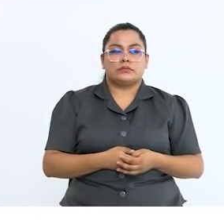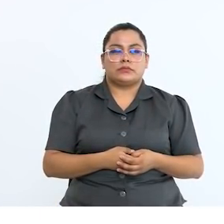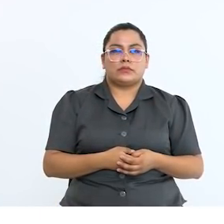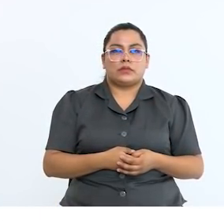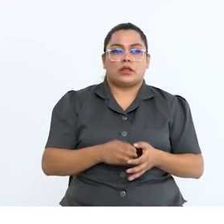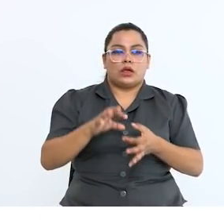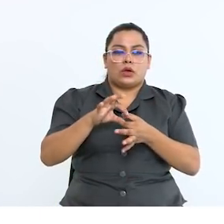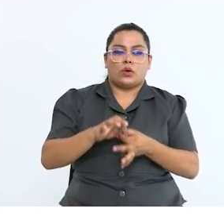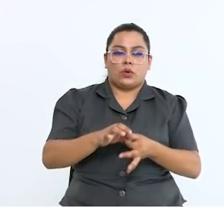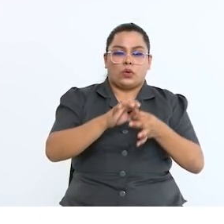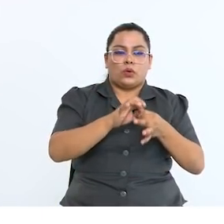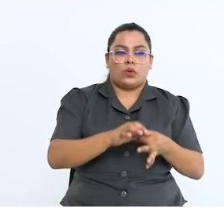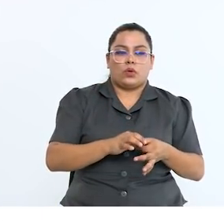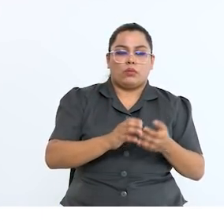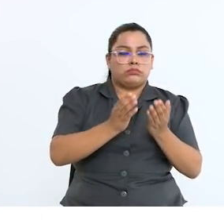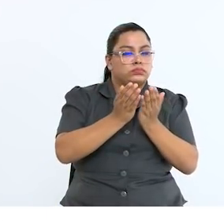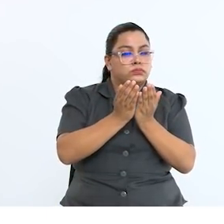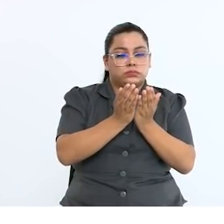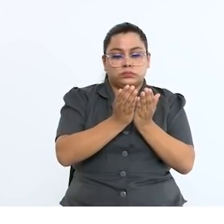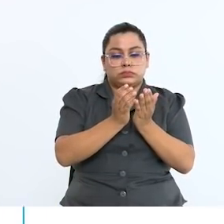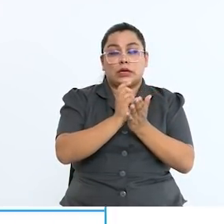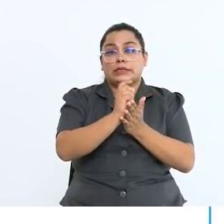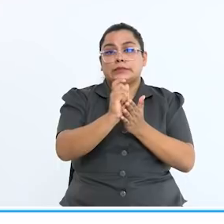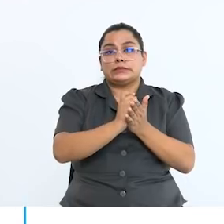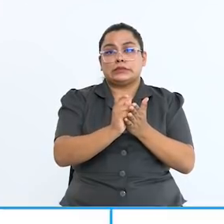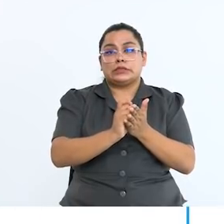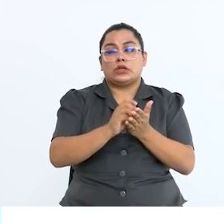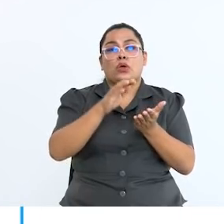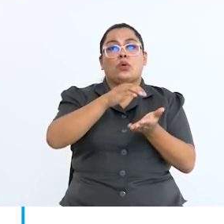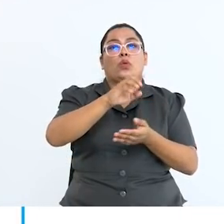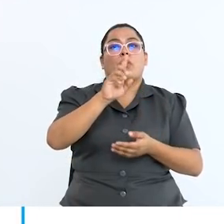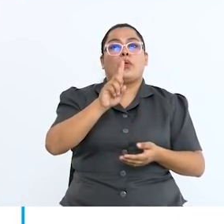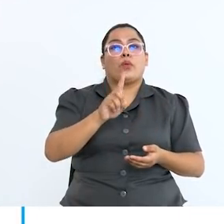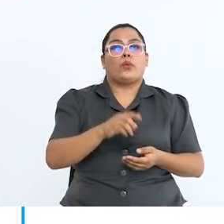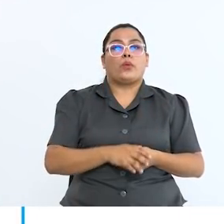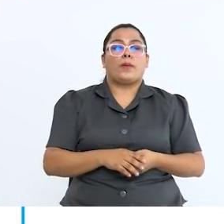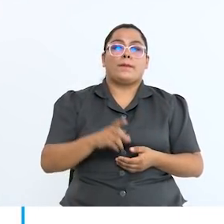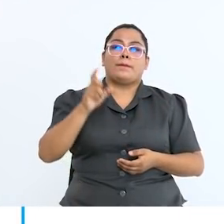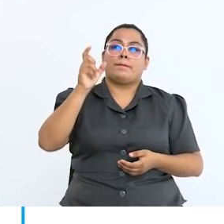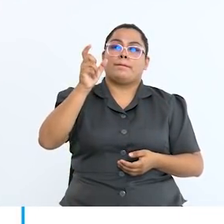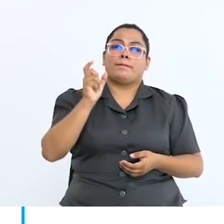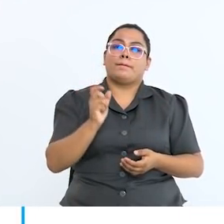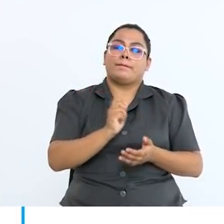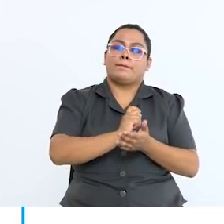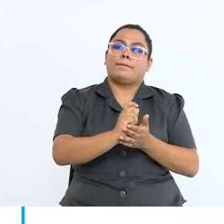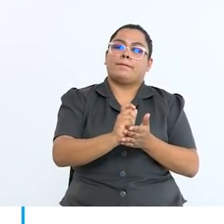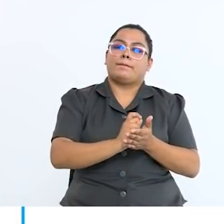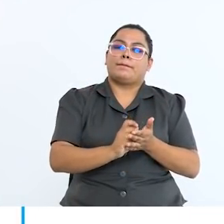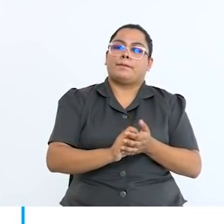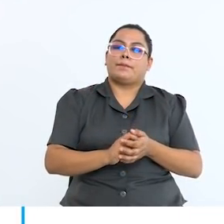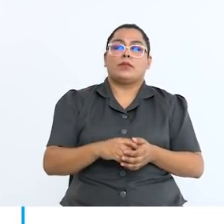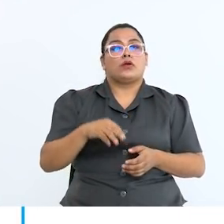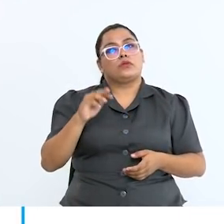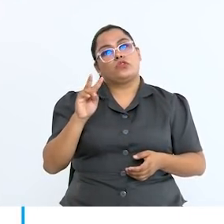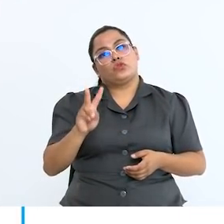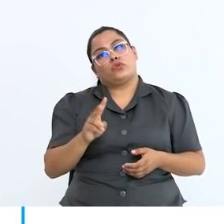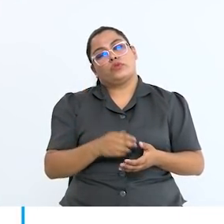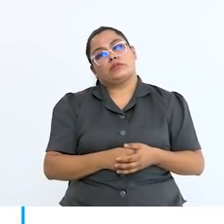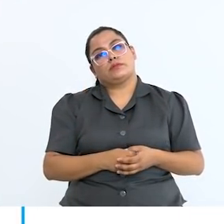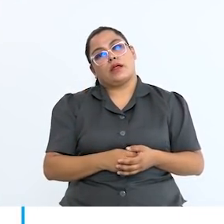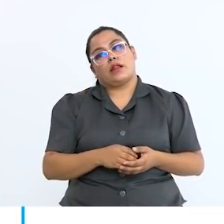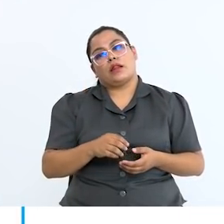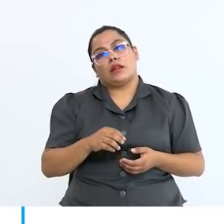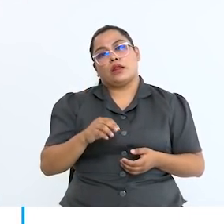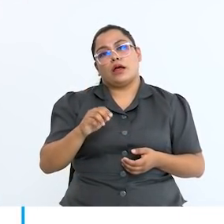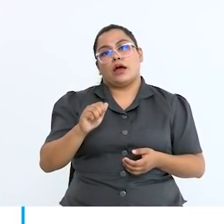En el bloque de código escrito se trabaja en la unidad 1 la noción de la palabra escrita, en la unidad